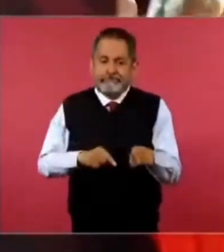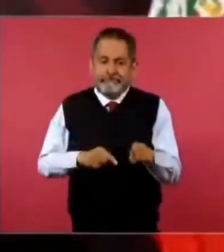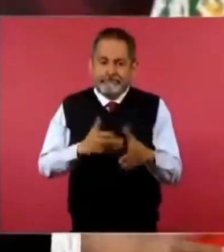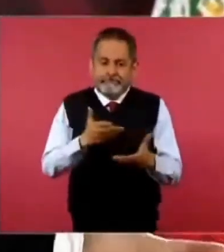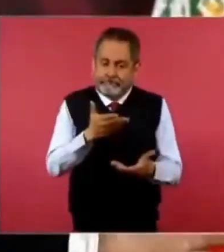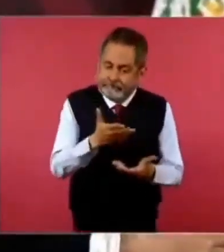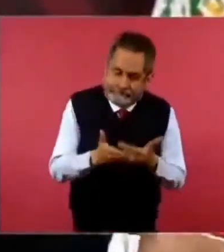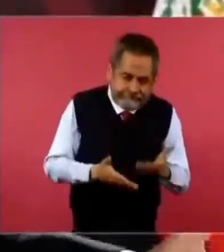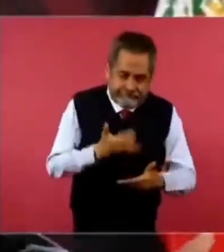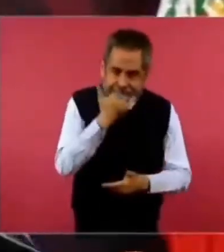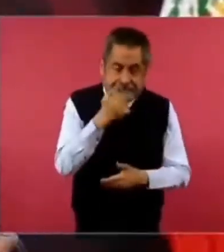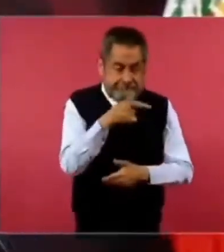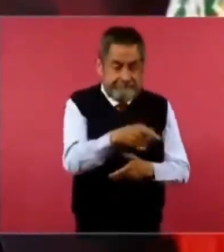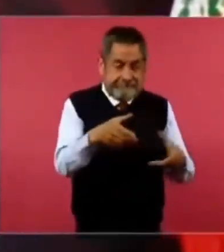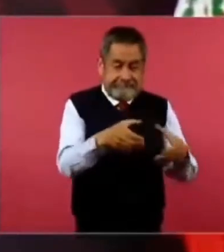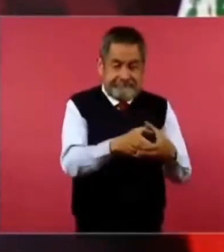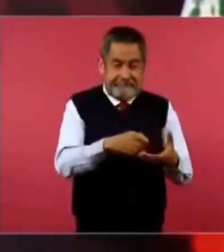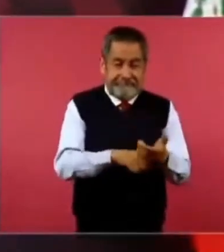ofrecemos disculpas.